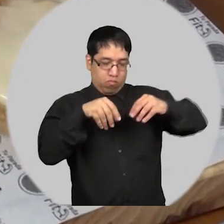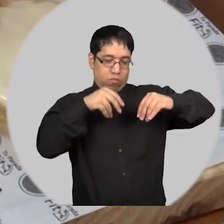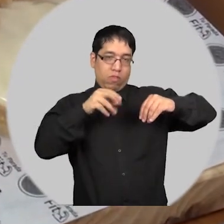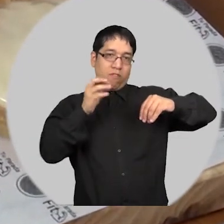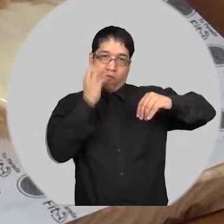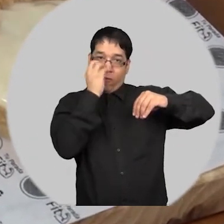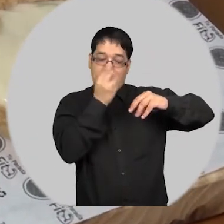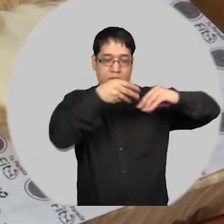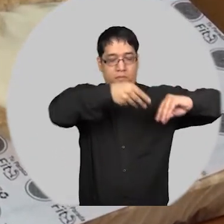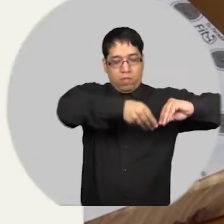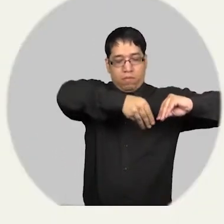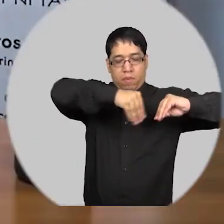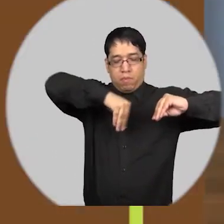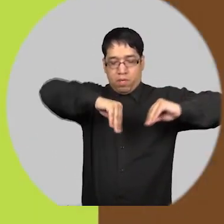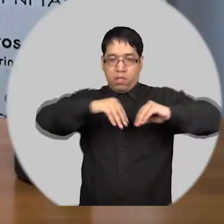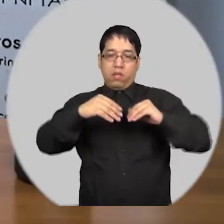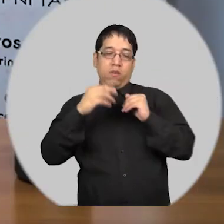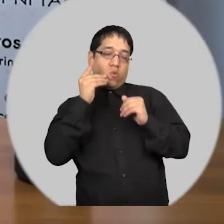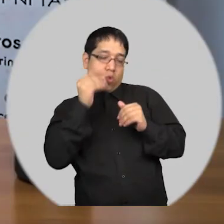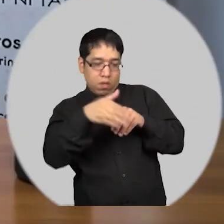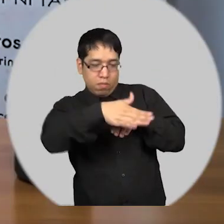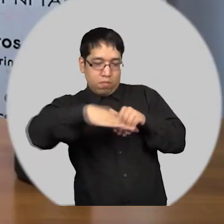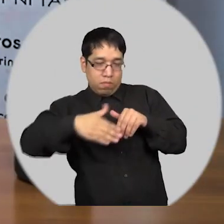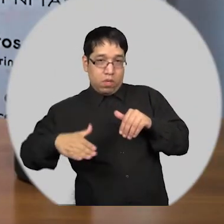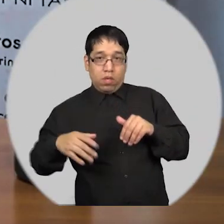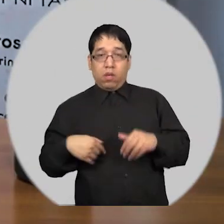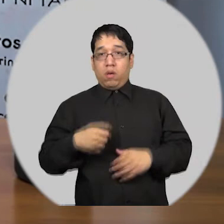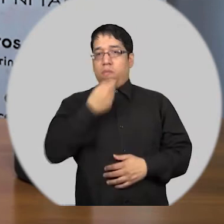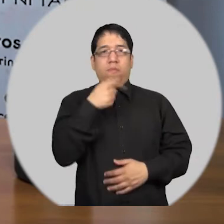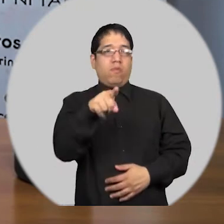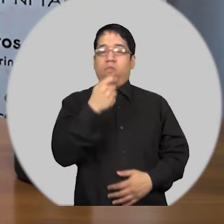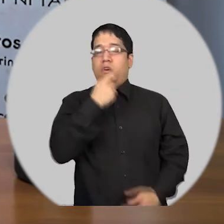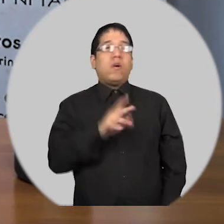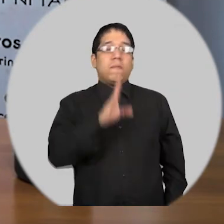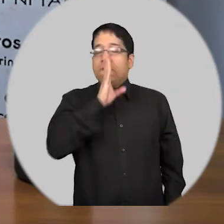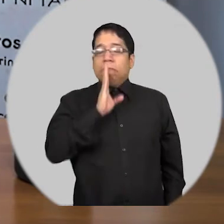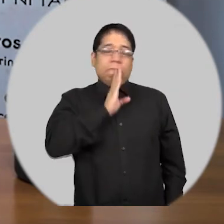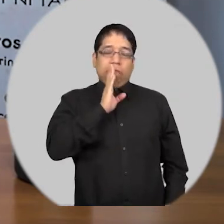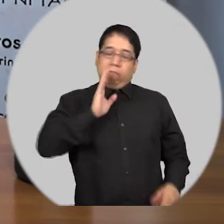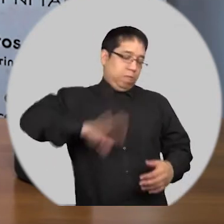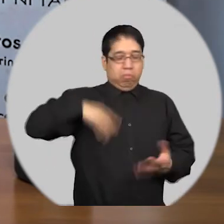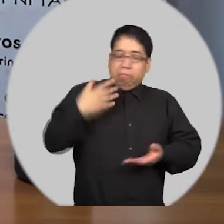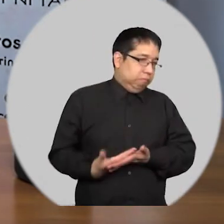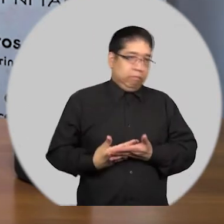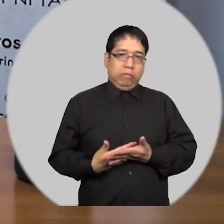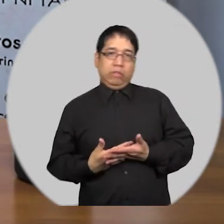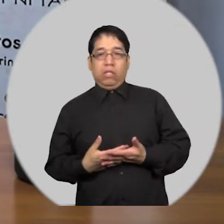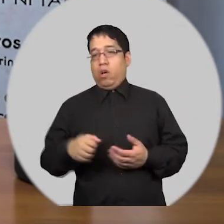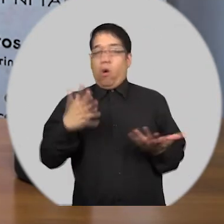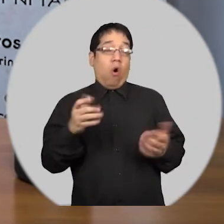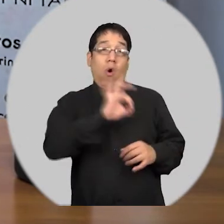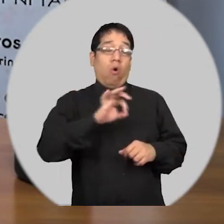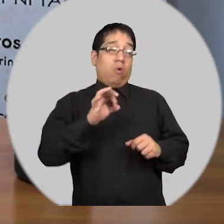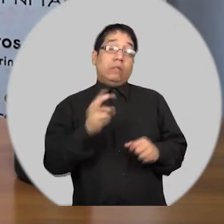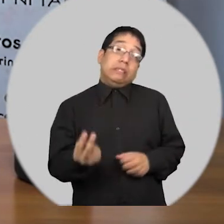colocando así. En el caso de que no tengas paciencia, como a muchos les pasa, y no quieras